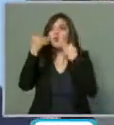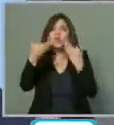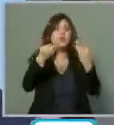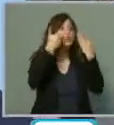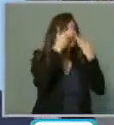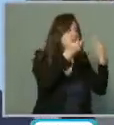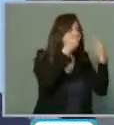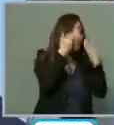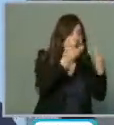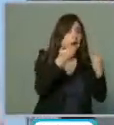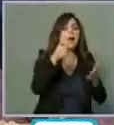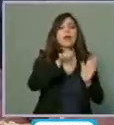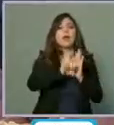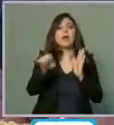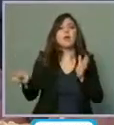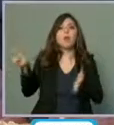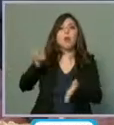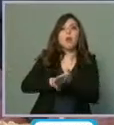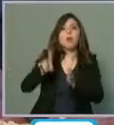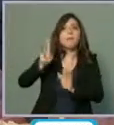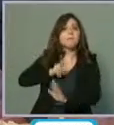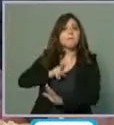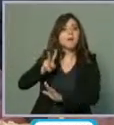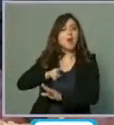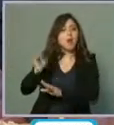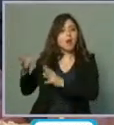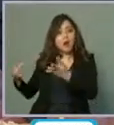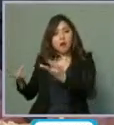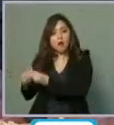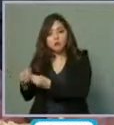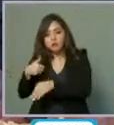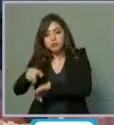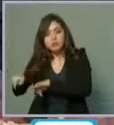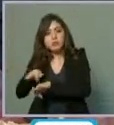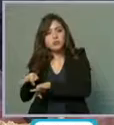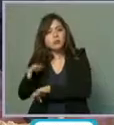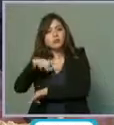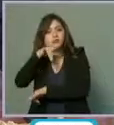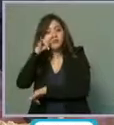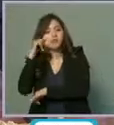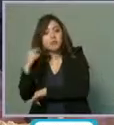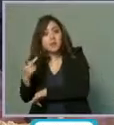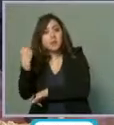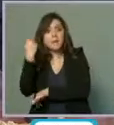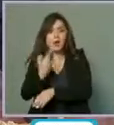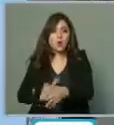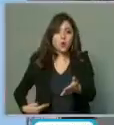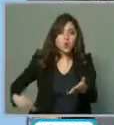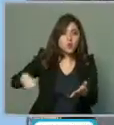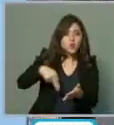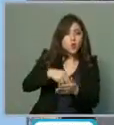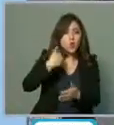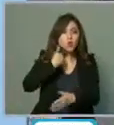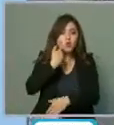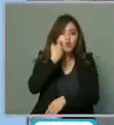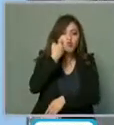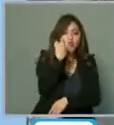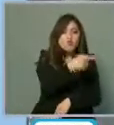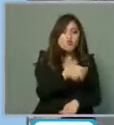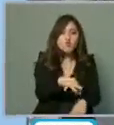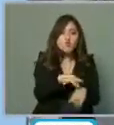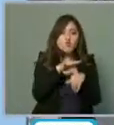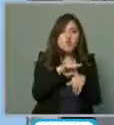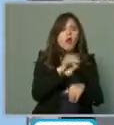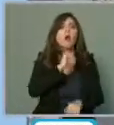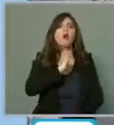en mi consultorio. Claro. ¿Sí? Y puedo entender cuando llega una persona y es grosera, Hasta ese momento que yo lo vivo en carne propia, es